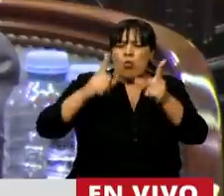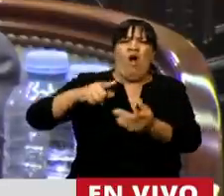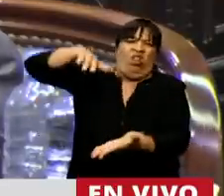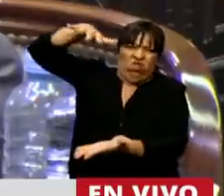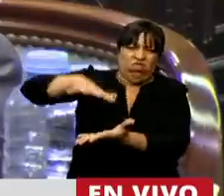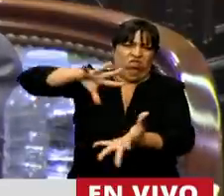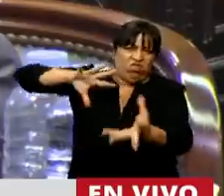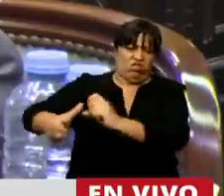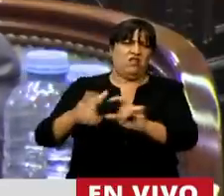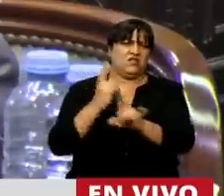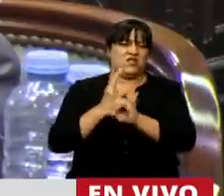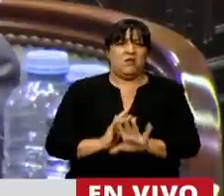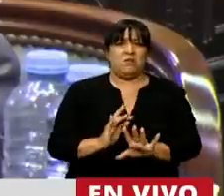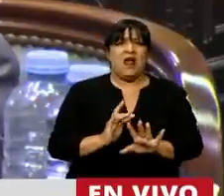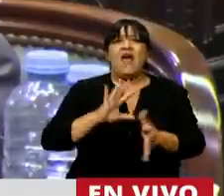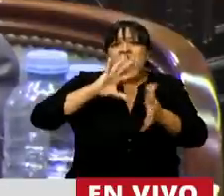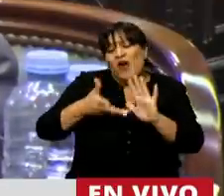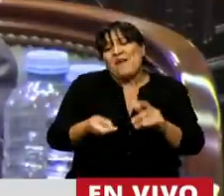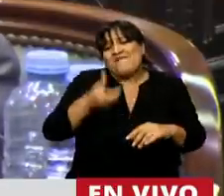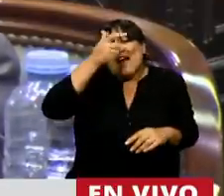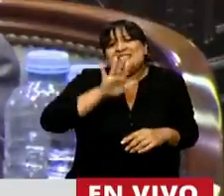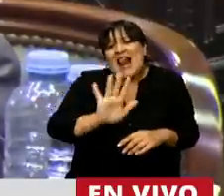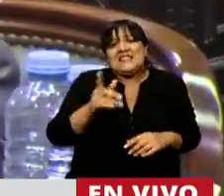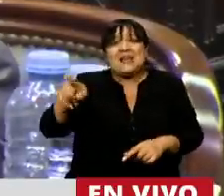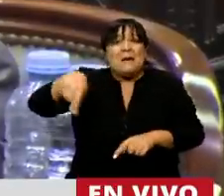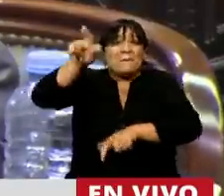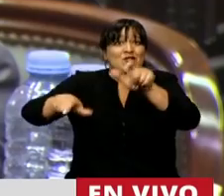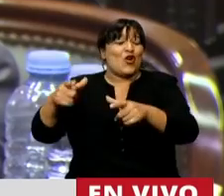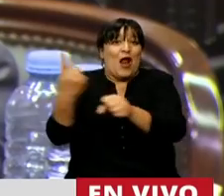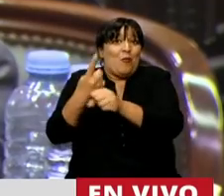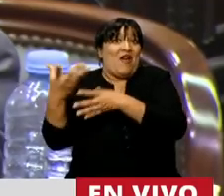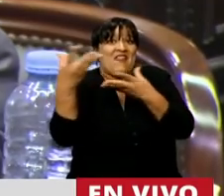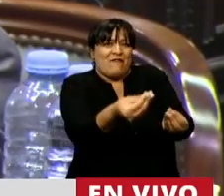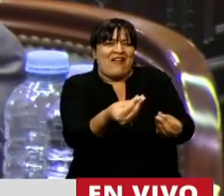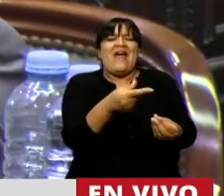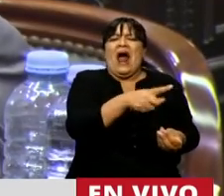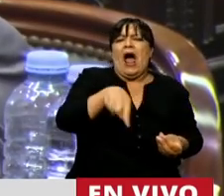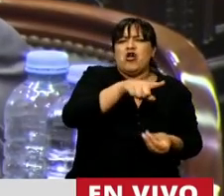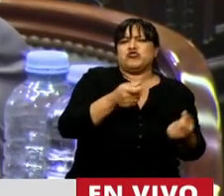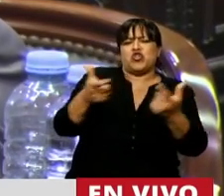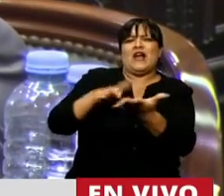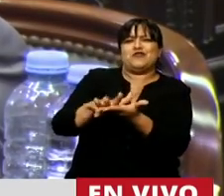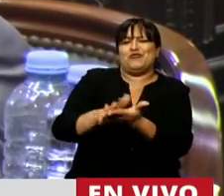este país resolver los problemas de la política con los que no se pueden defender, presidente. Es muy fácil.